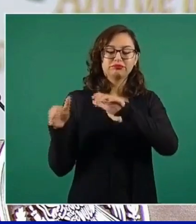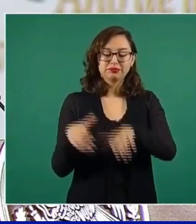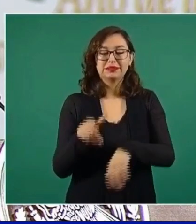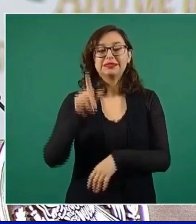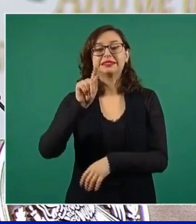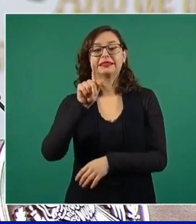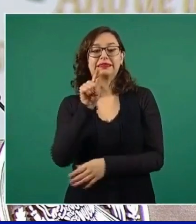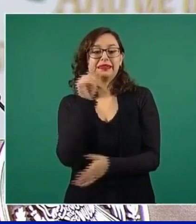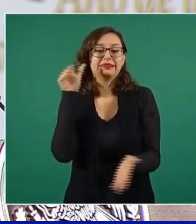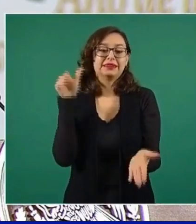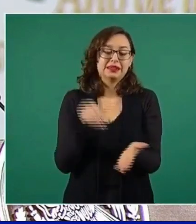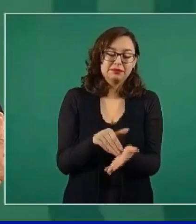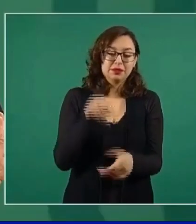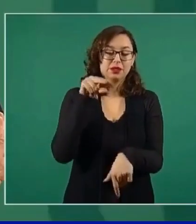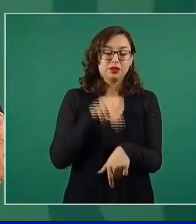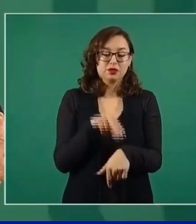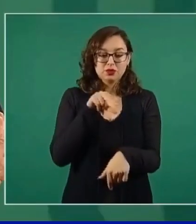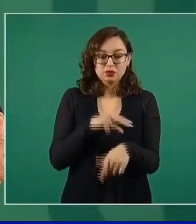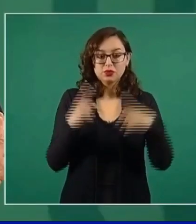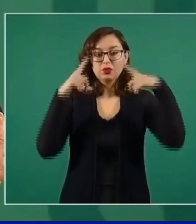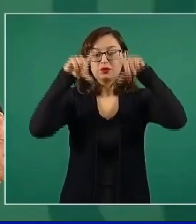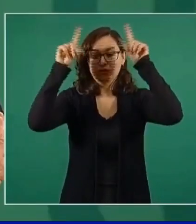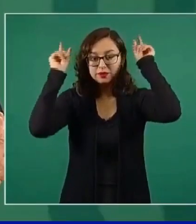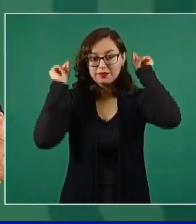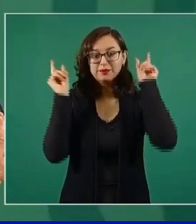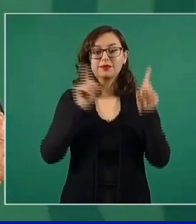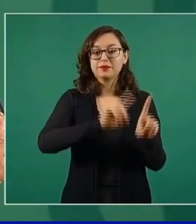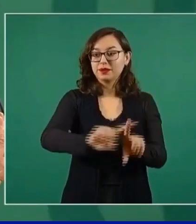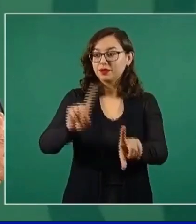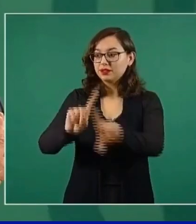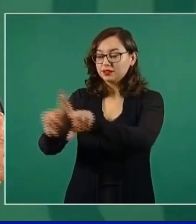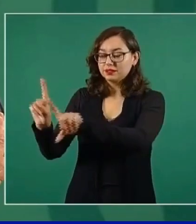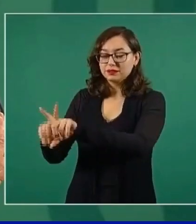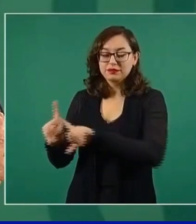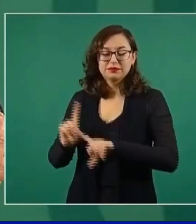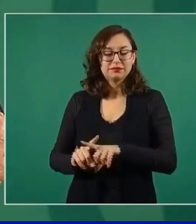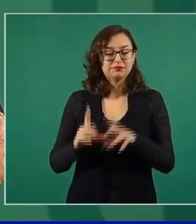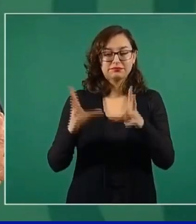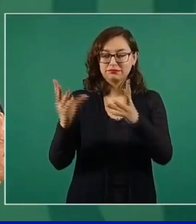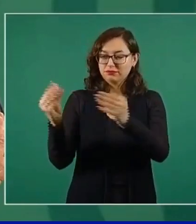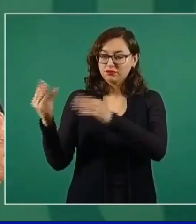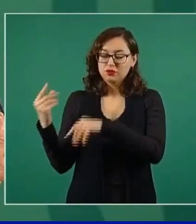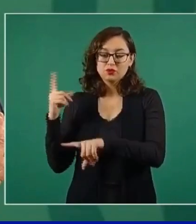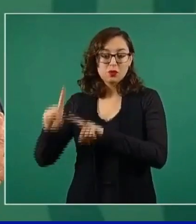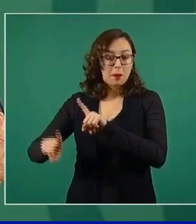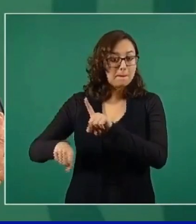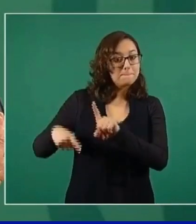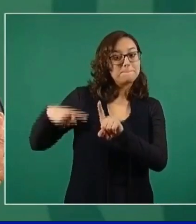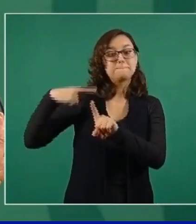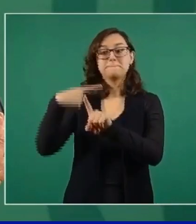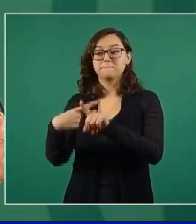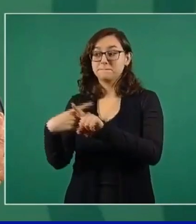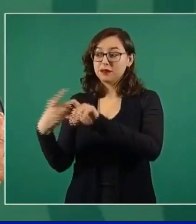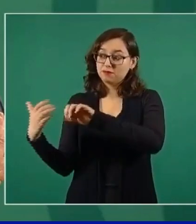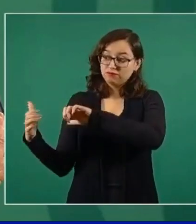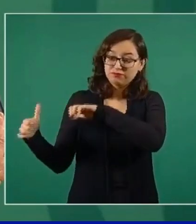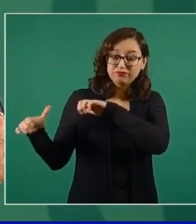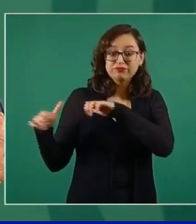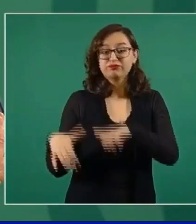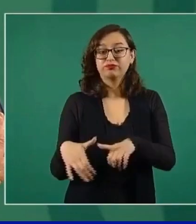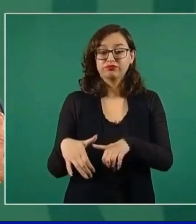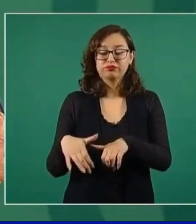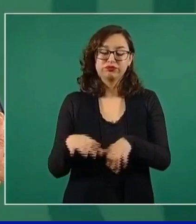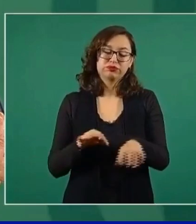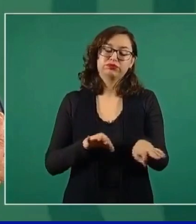médicos, especialistas, enfermeras y muchos otros trabajadores de la salud, camilleros y todos los